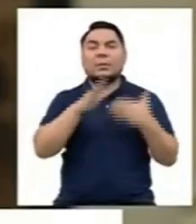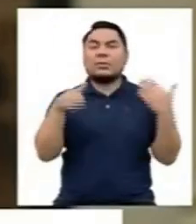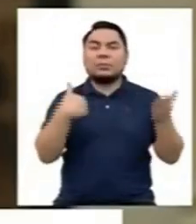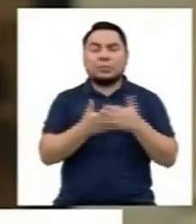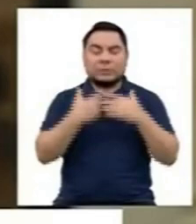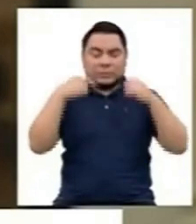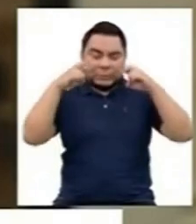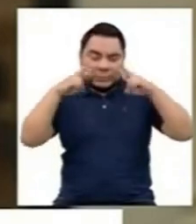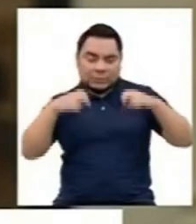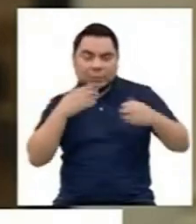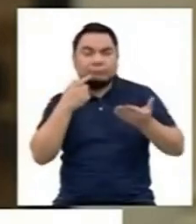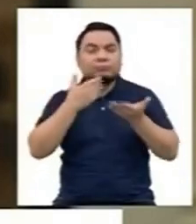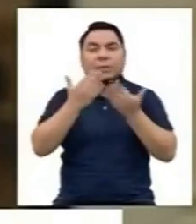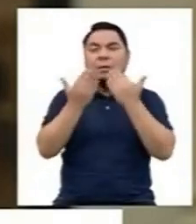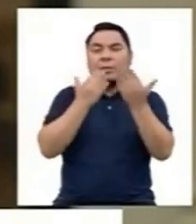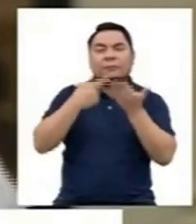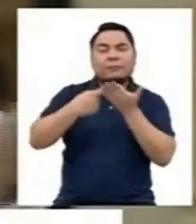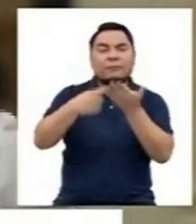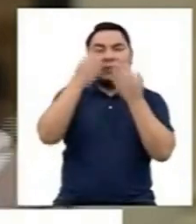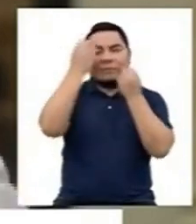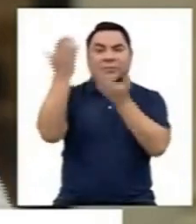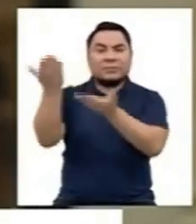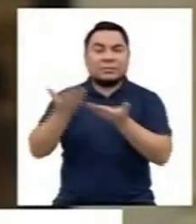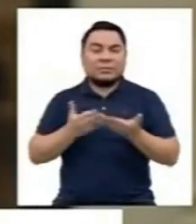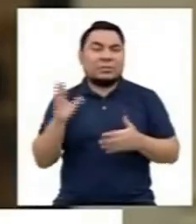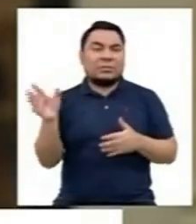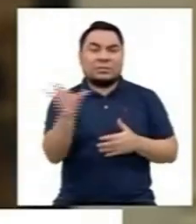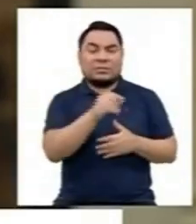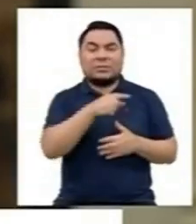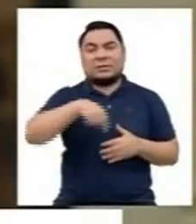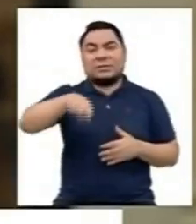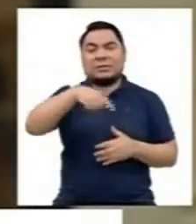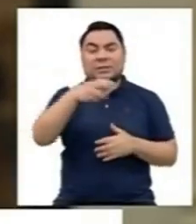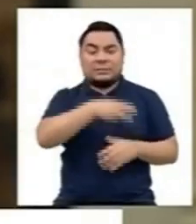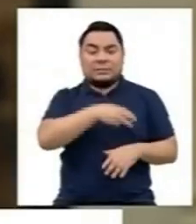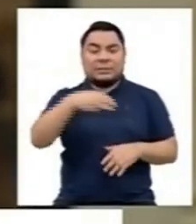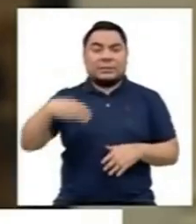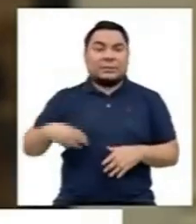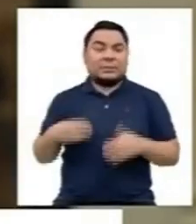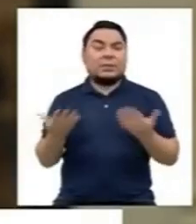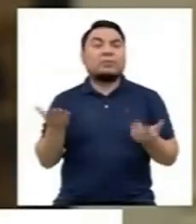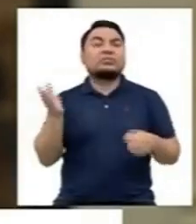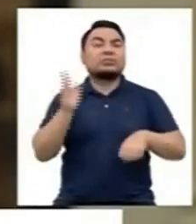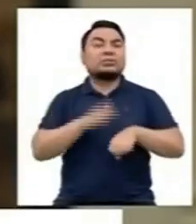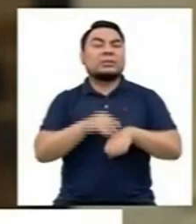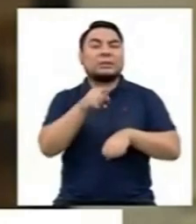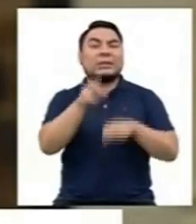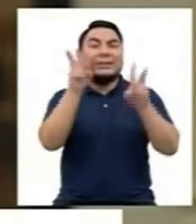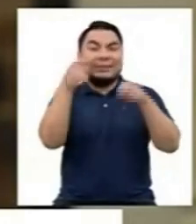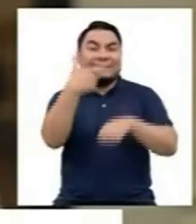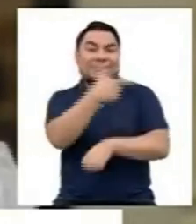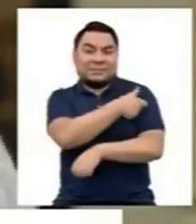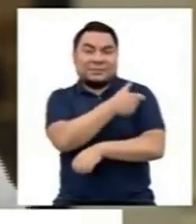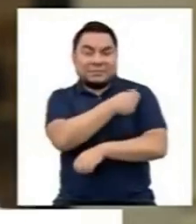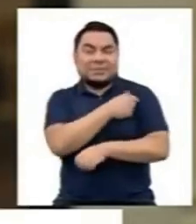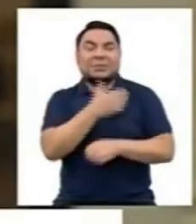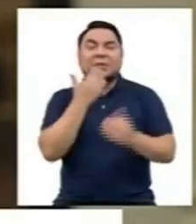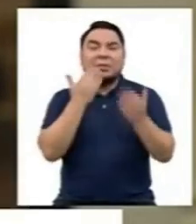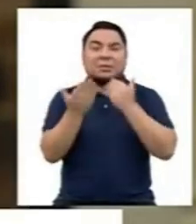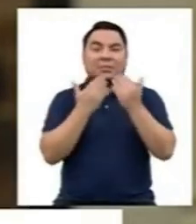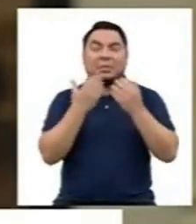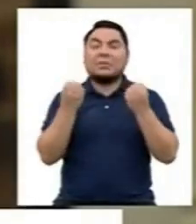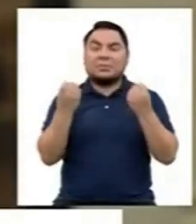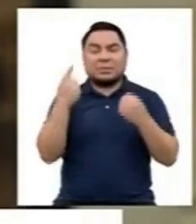ser bajo un programa ya de retorno al colegio. Cabe destacar de que con este cronograma se indica claramente de que las